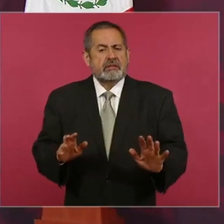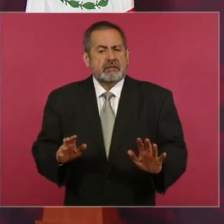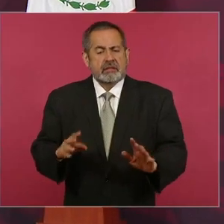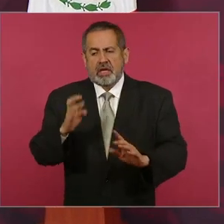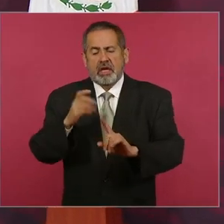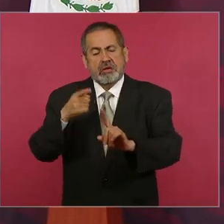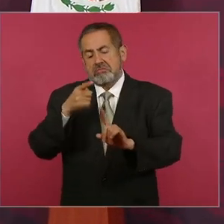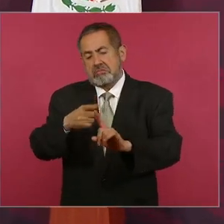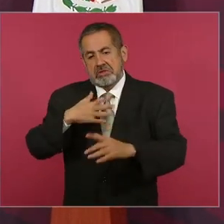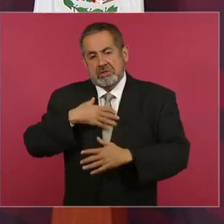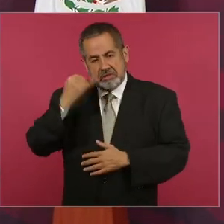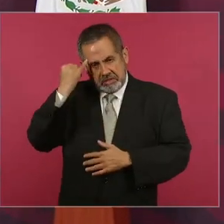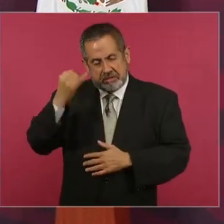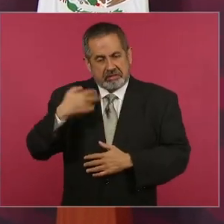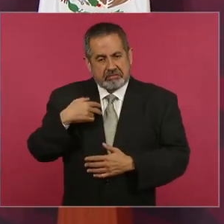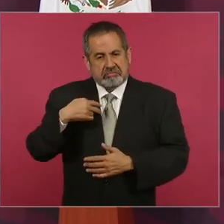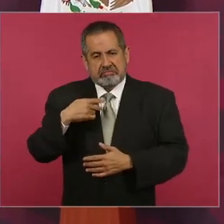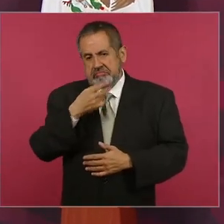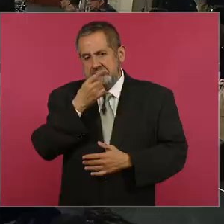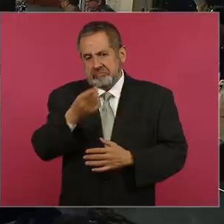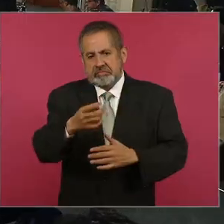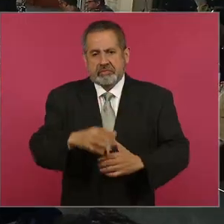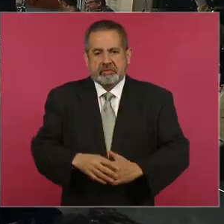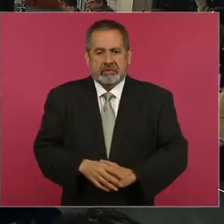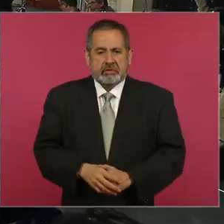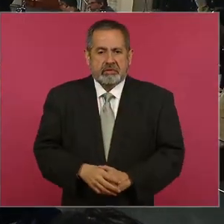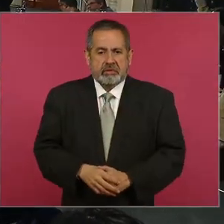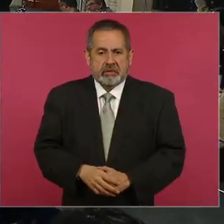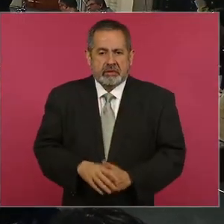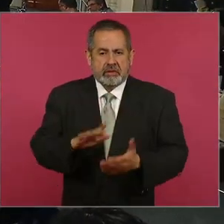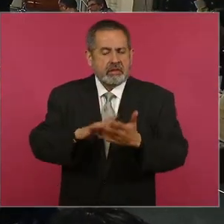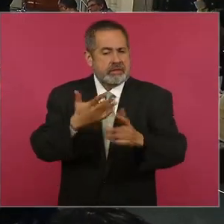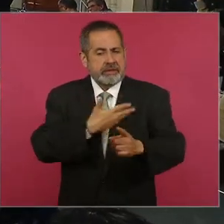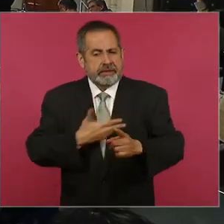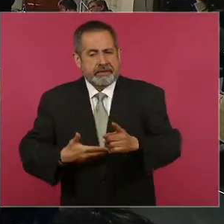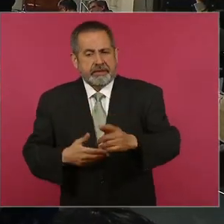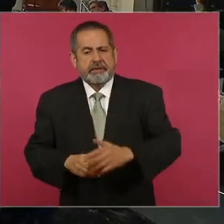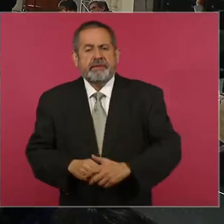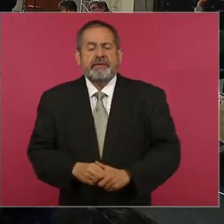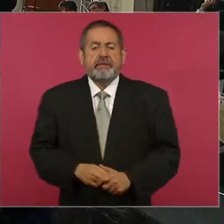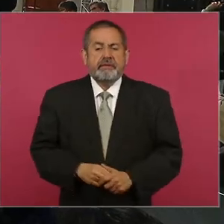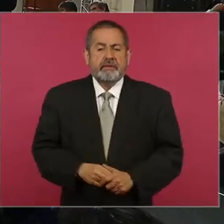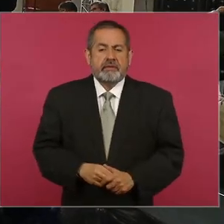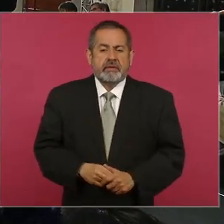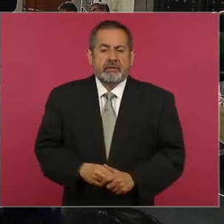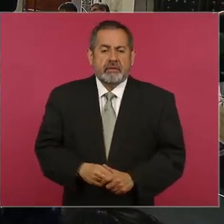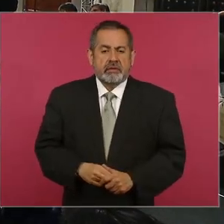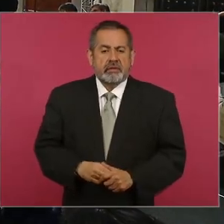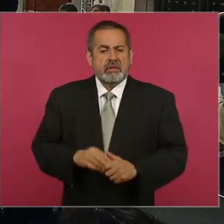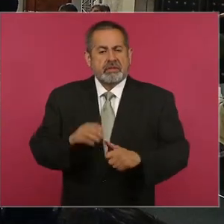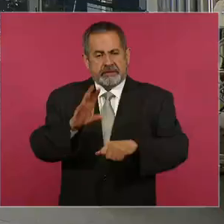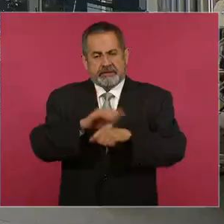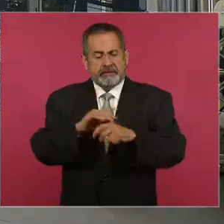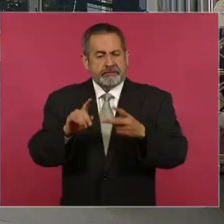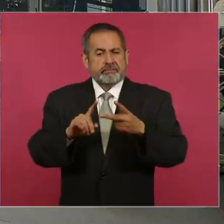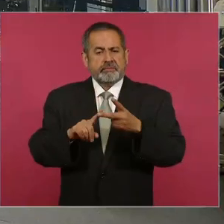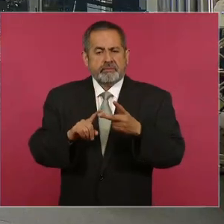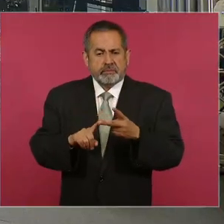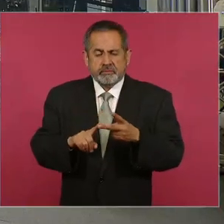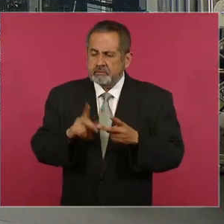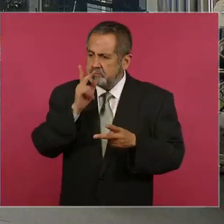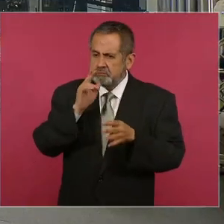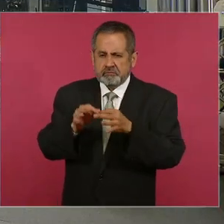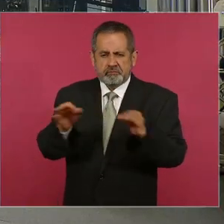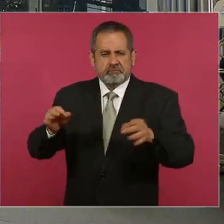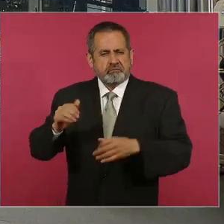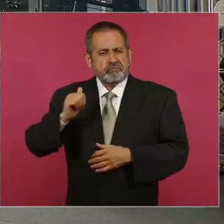es mi postura. Gracias, señor presidente. Si me permite, quiero retomar una frase que